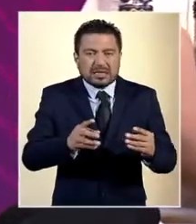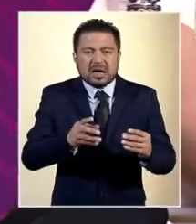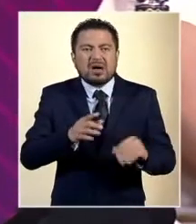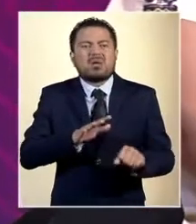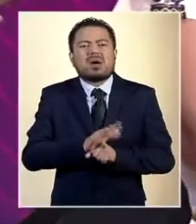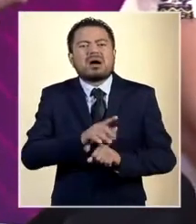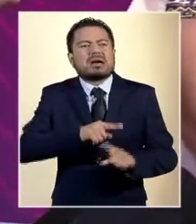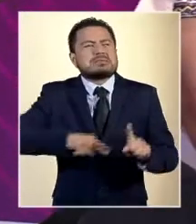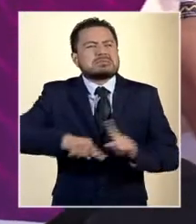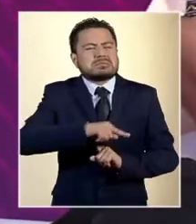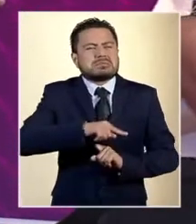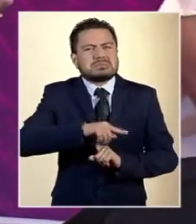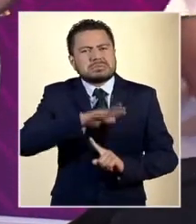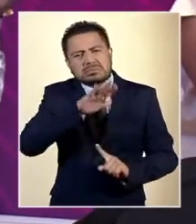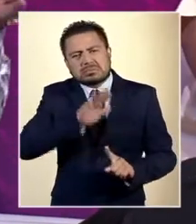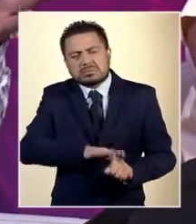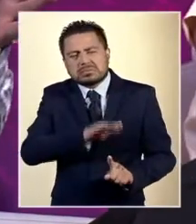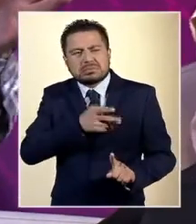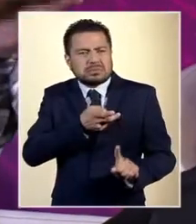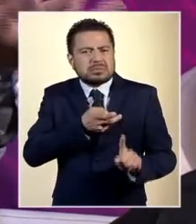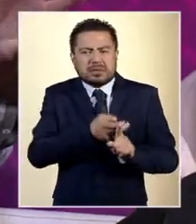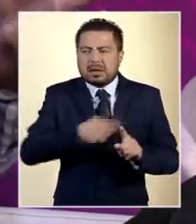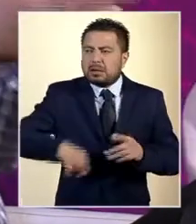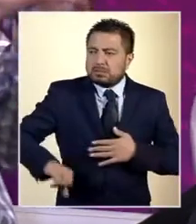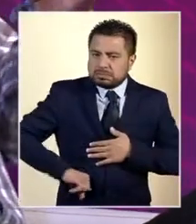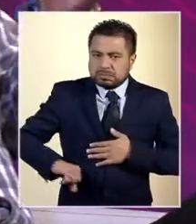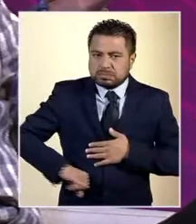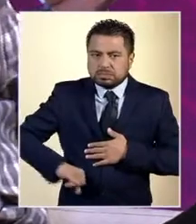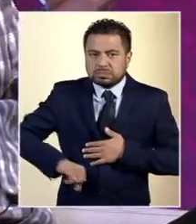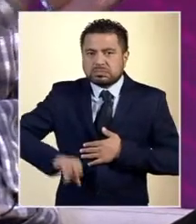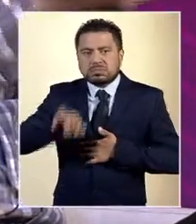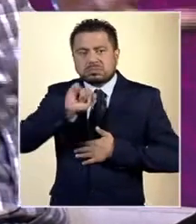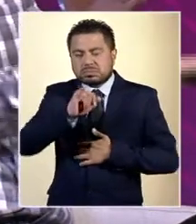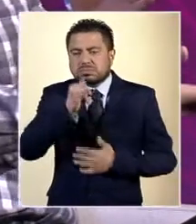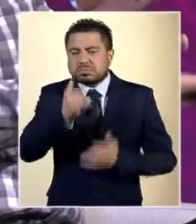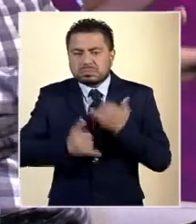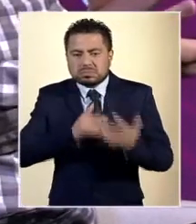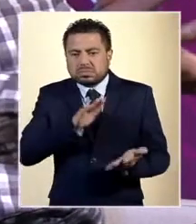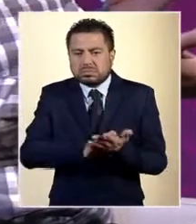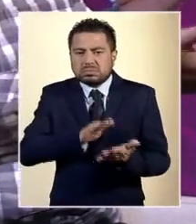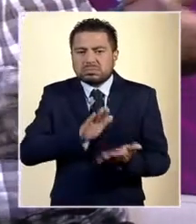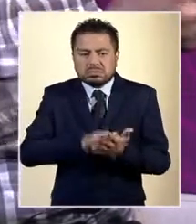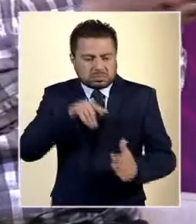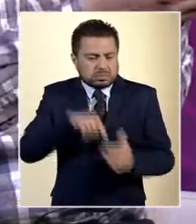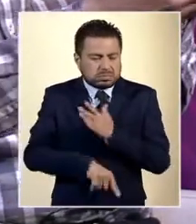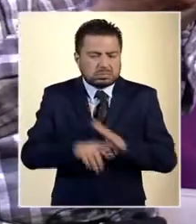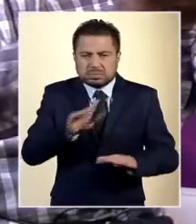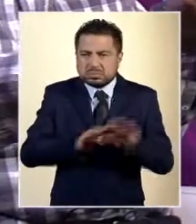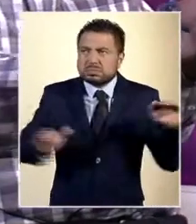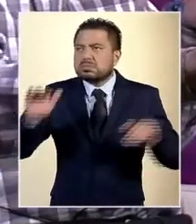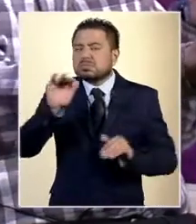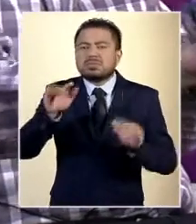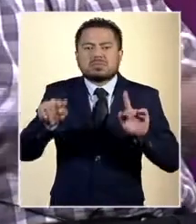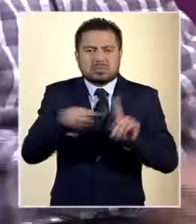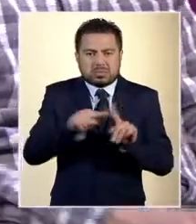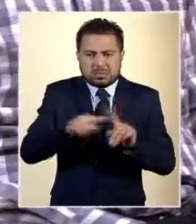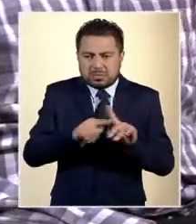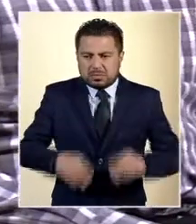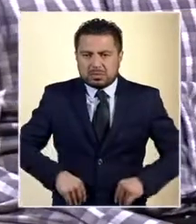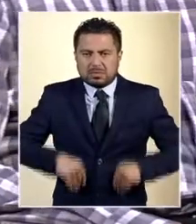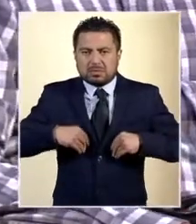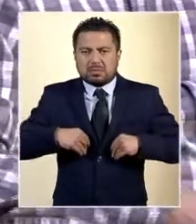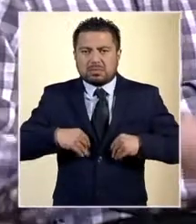los entornos como más interesantes, que pueden jugar un papel más relevante positivamente en la